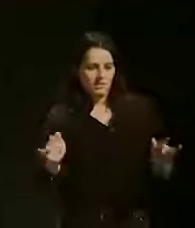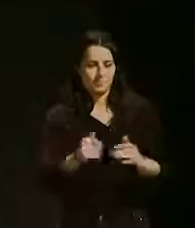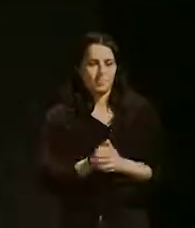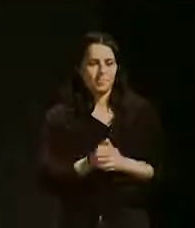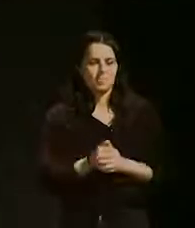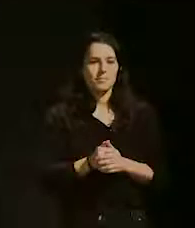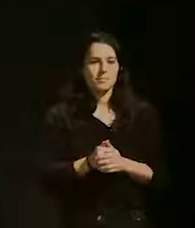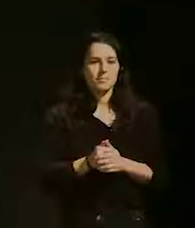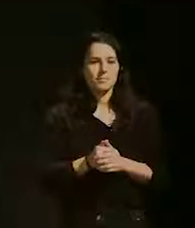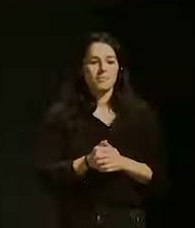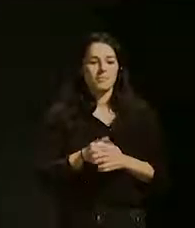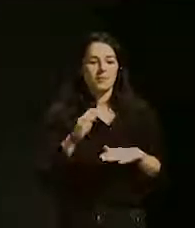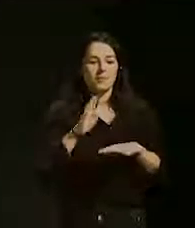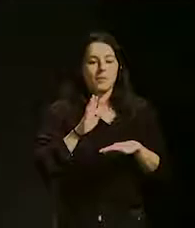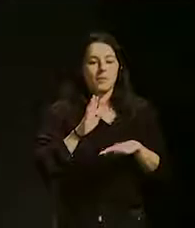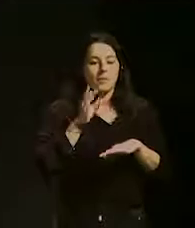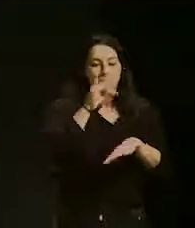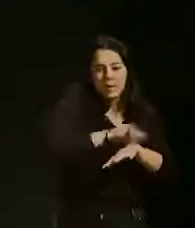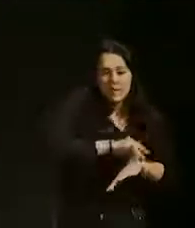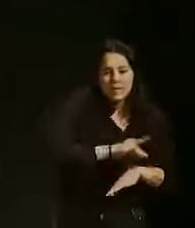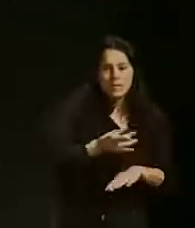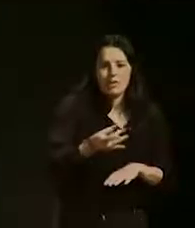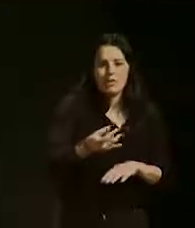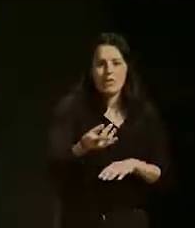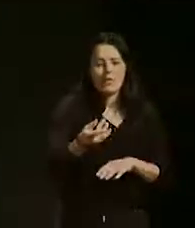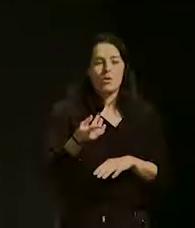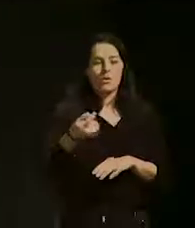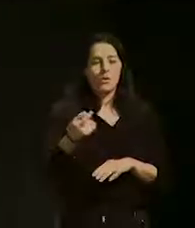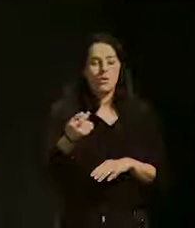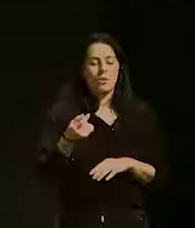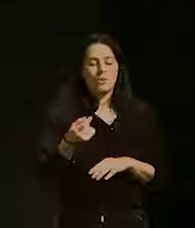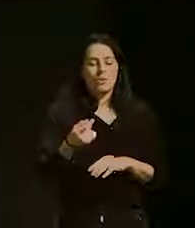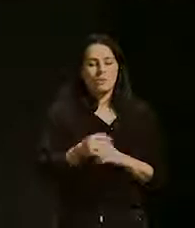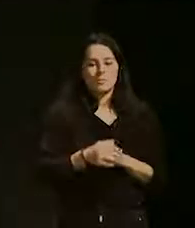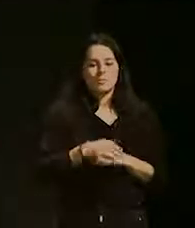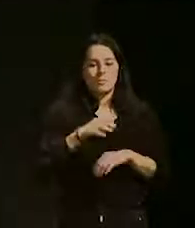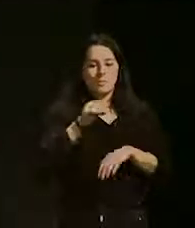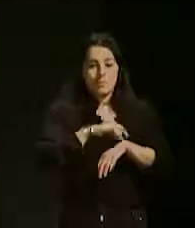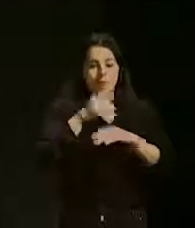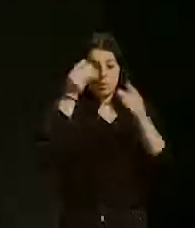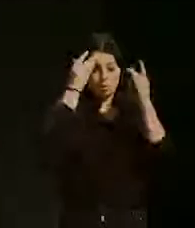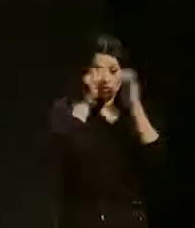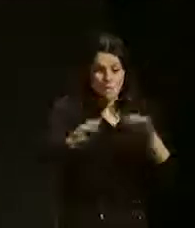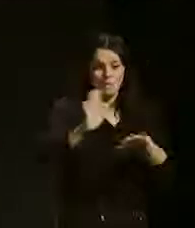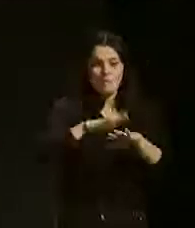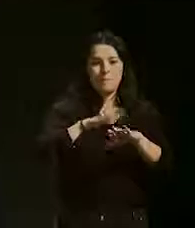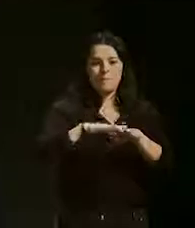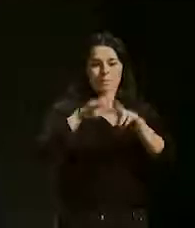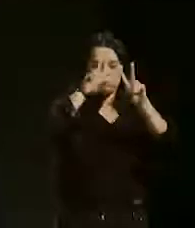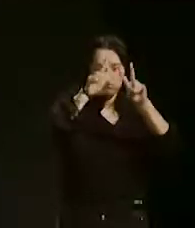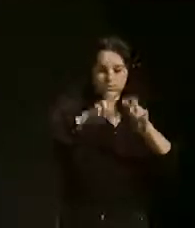sensibilizar los médicos, los doctores, por estudiar mi malattia.